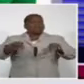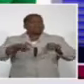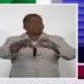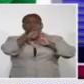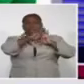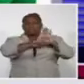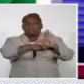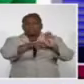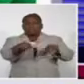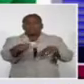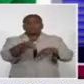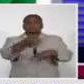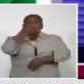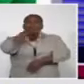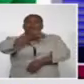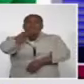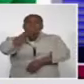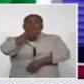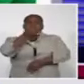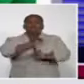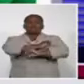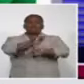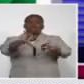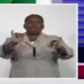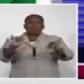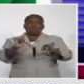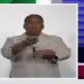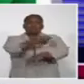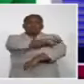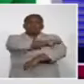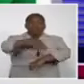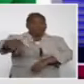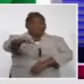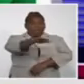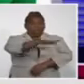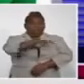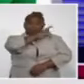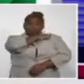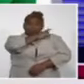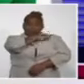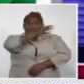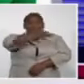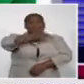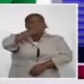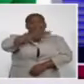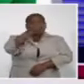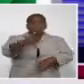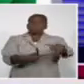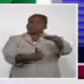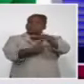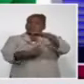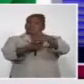dado a conocer a nuestra población, por las máximas autoridades, el presidente del país,